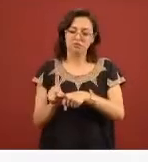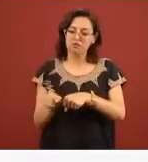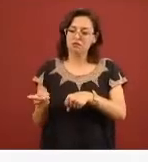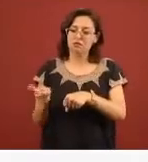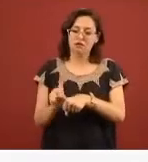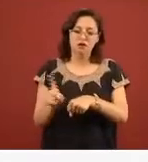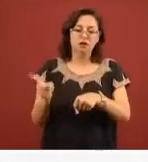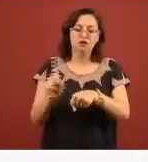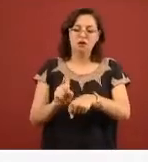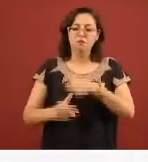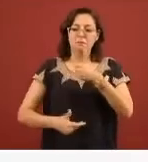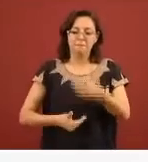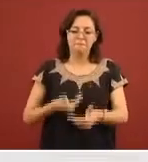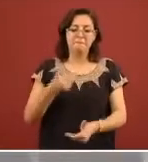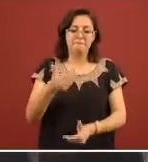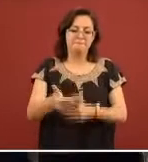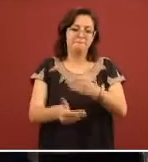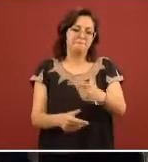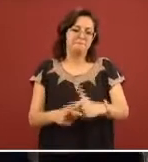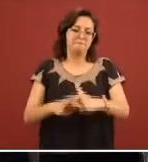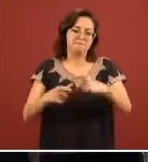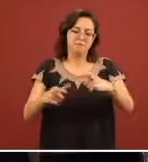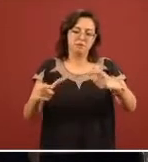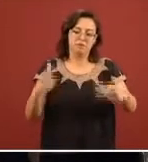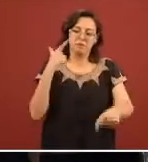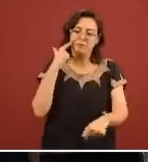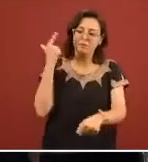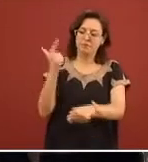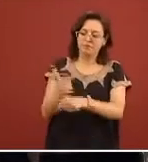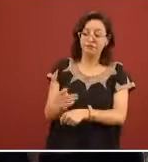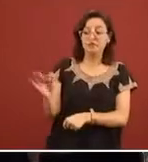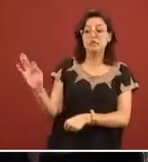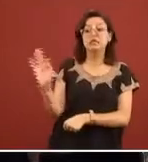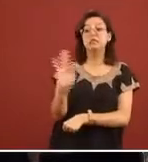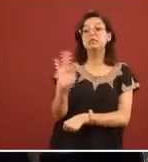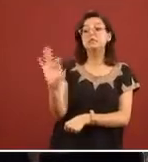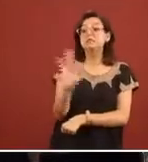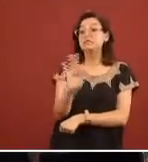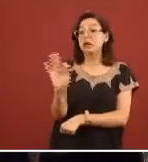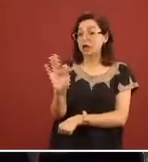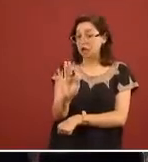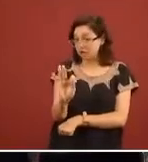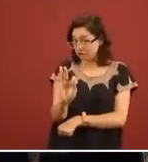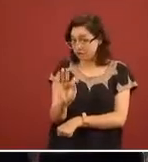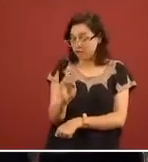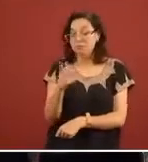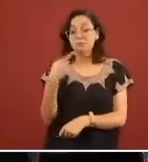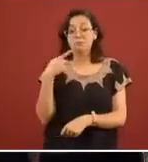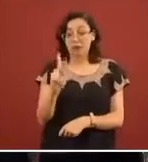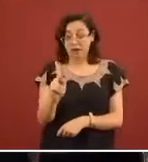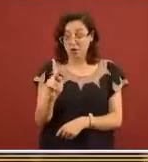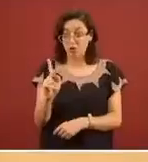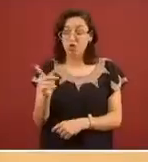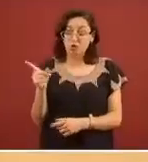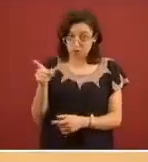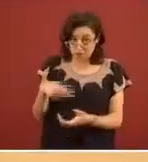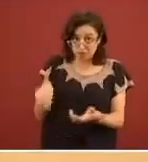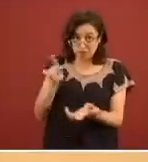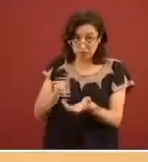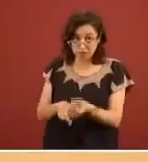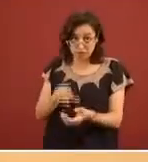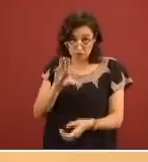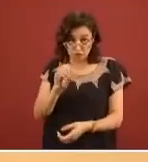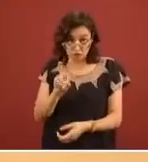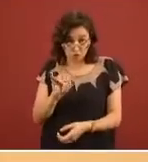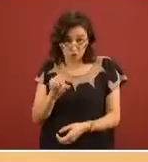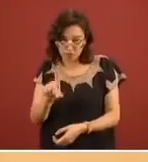en la medida que vamos avanzando, se van identificando más casos sospechosos. Sin embargo, recordemos también que no todos los casos sospechosos